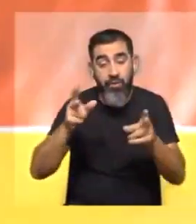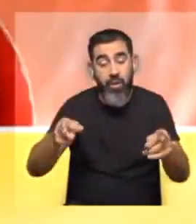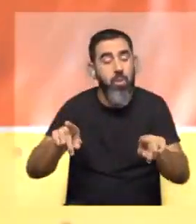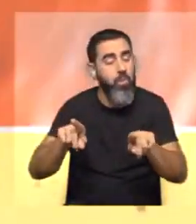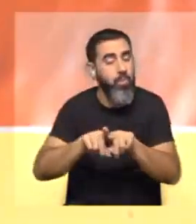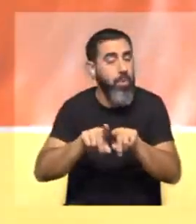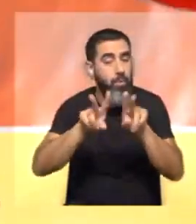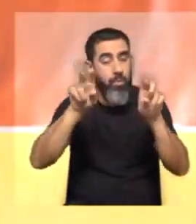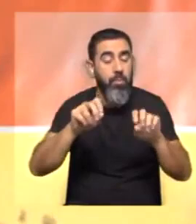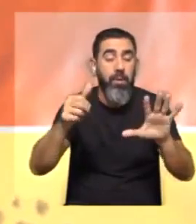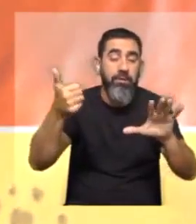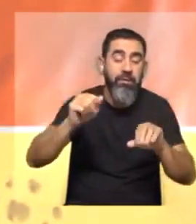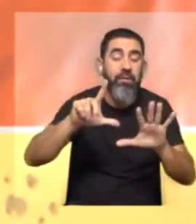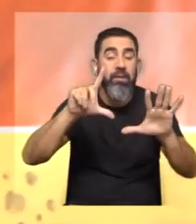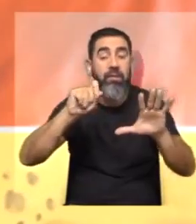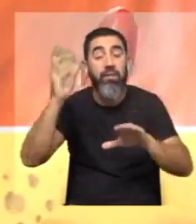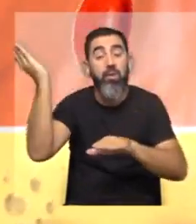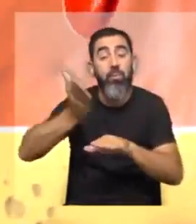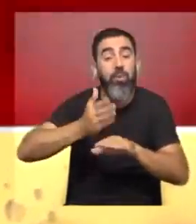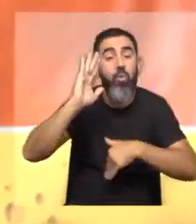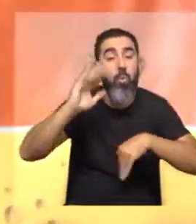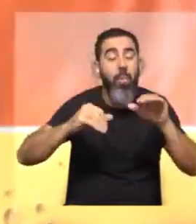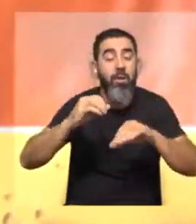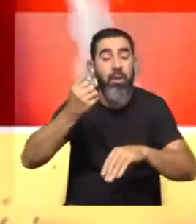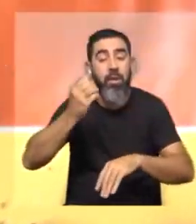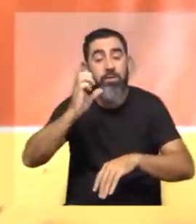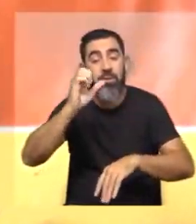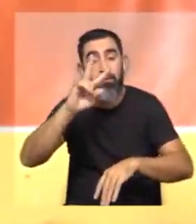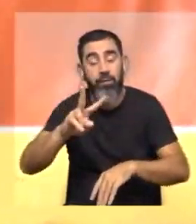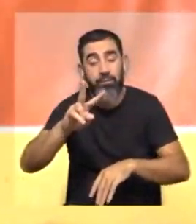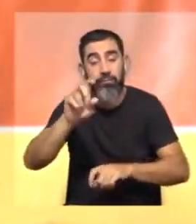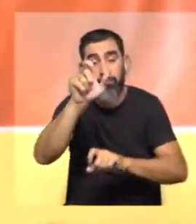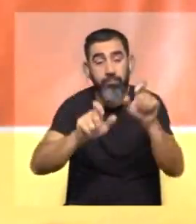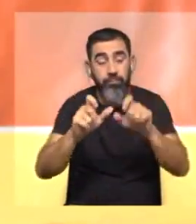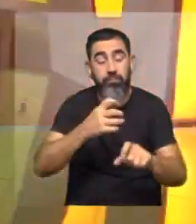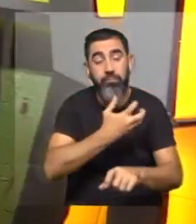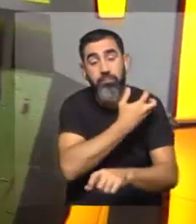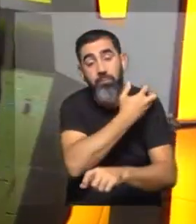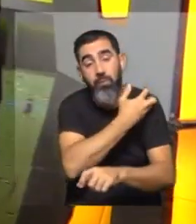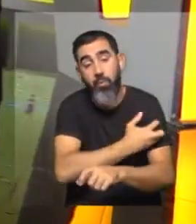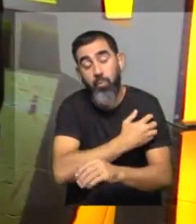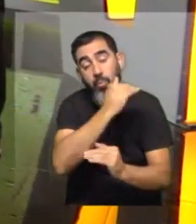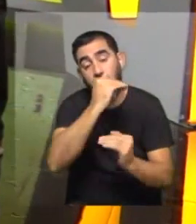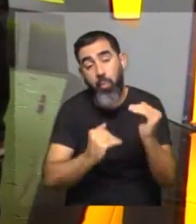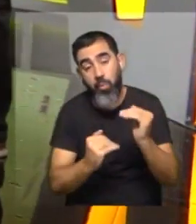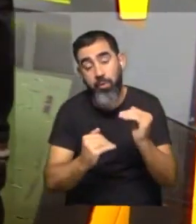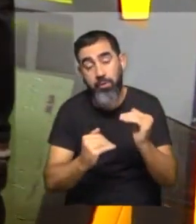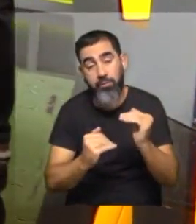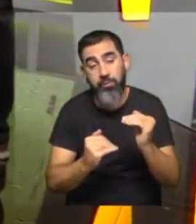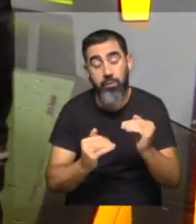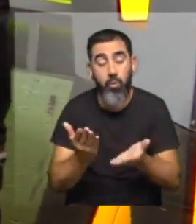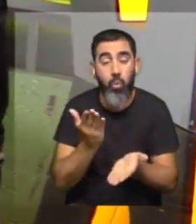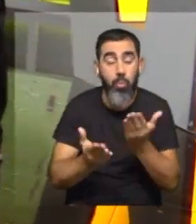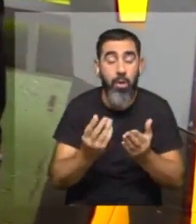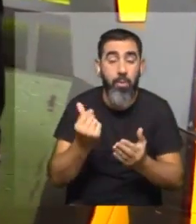mismo, entre un 60 y un 70% más de ataques cerebrales entre las personas a nivel socioeconómico más bajo, tomando